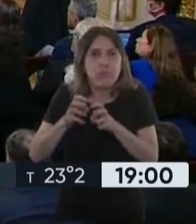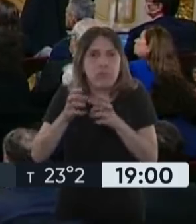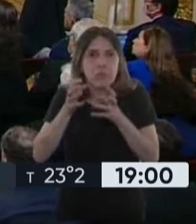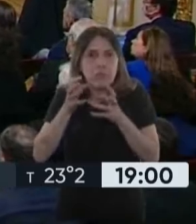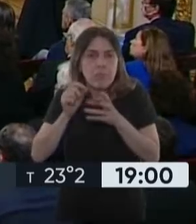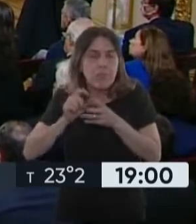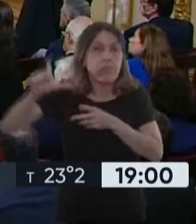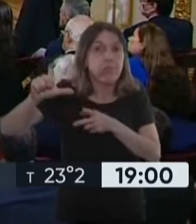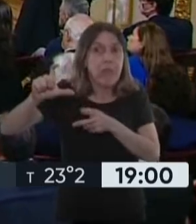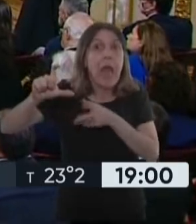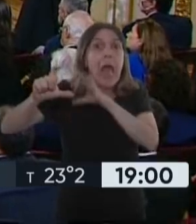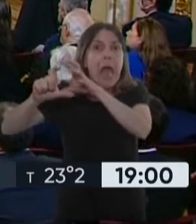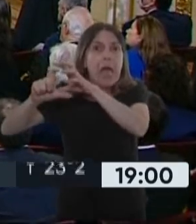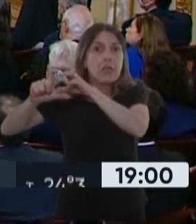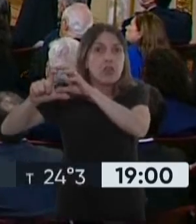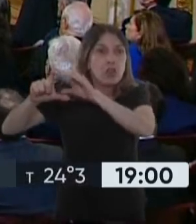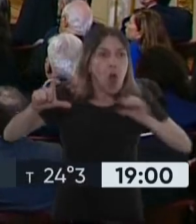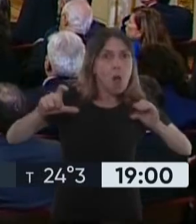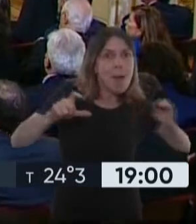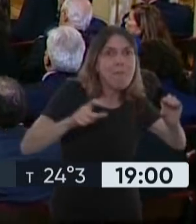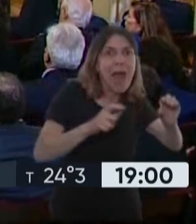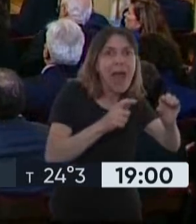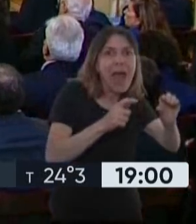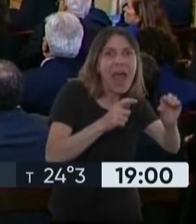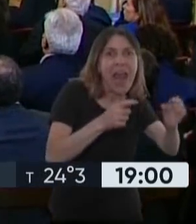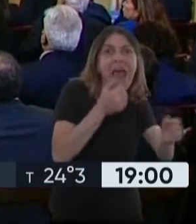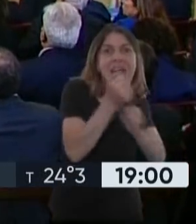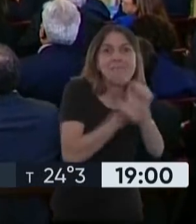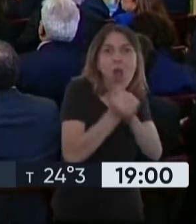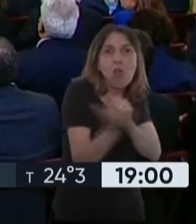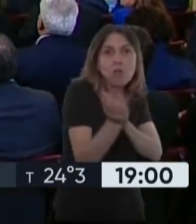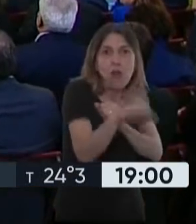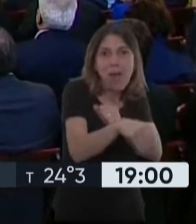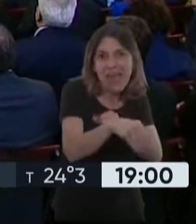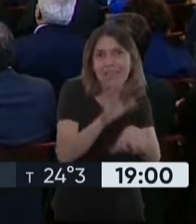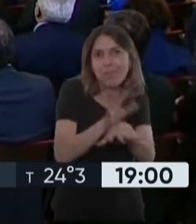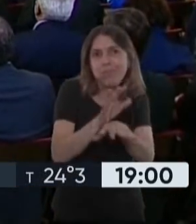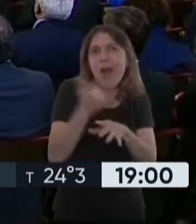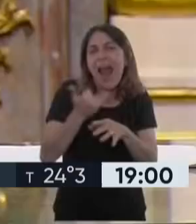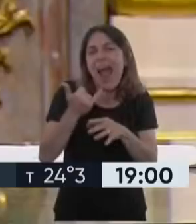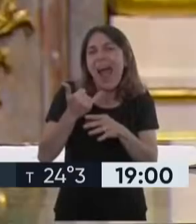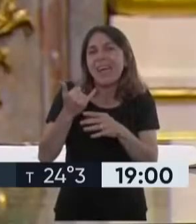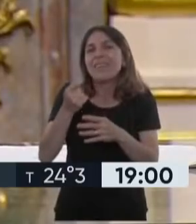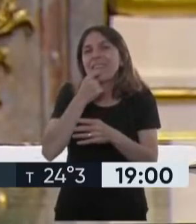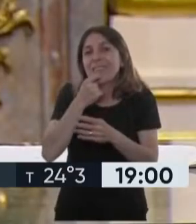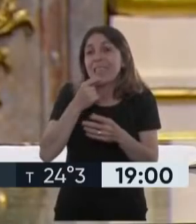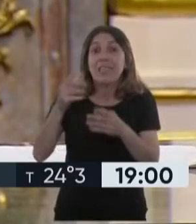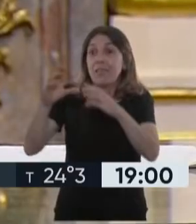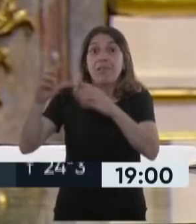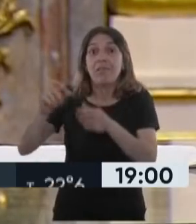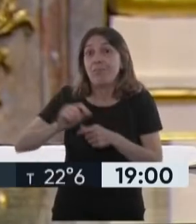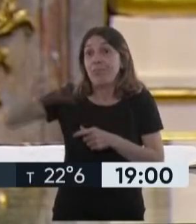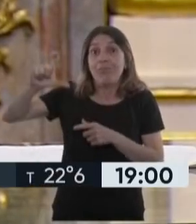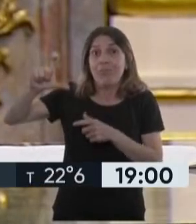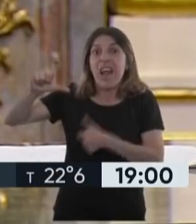la reinversión productiva, el monto de la contribución será menor, es decir, habrá una reducción en el monto de la